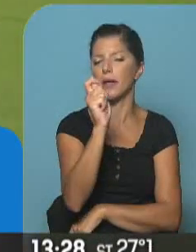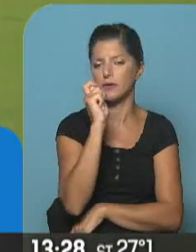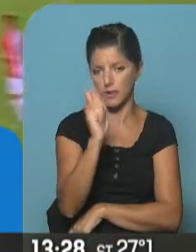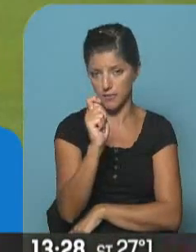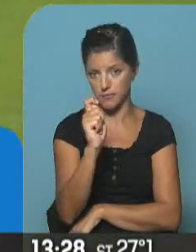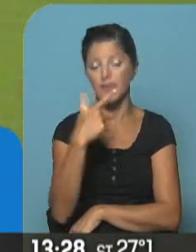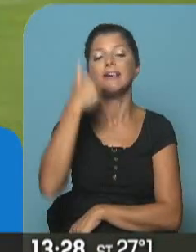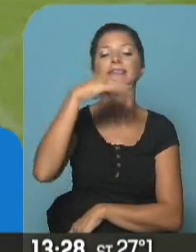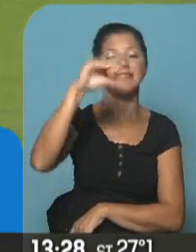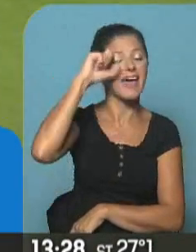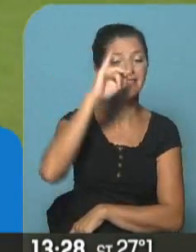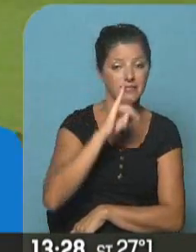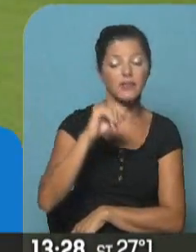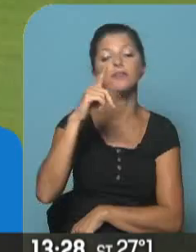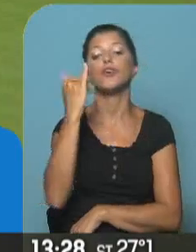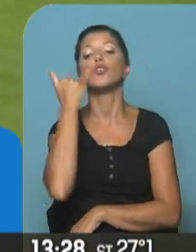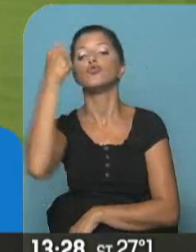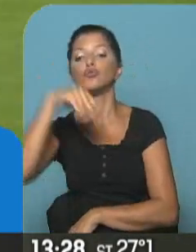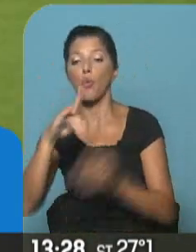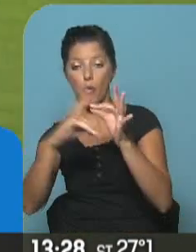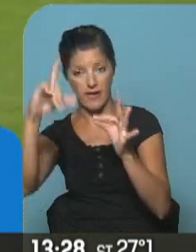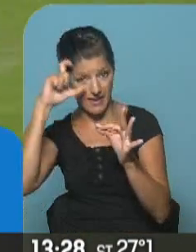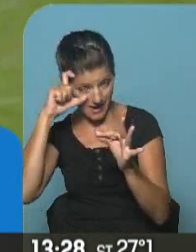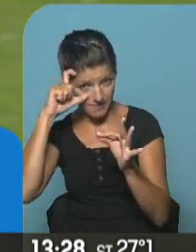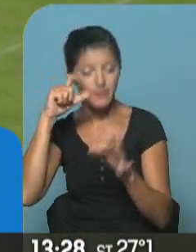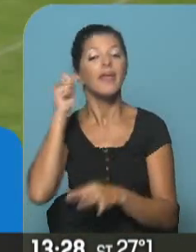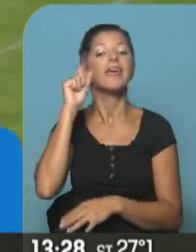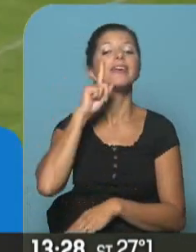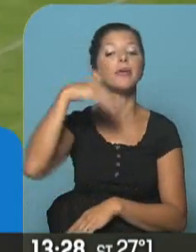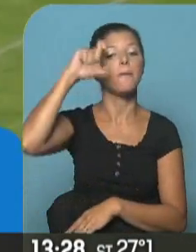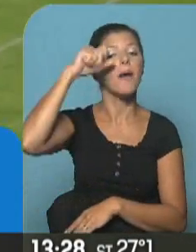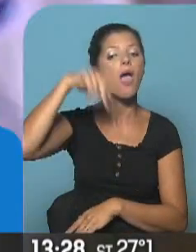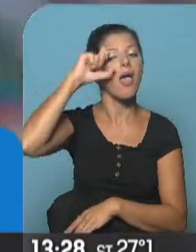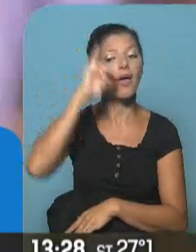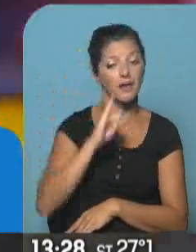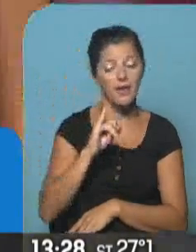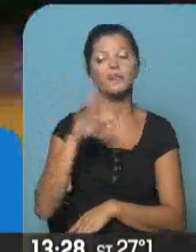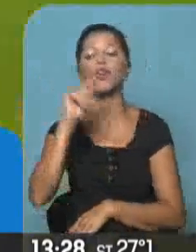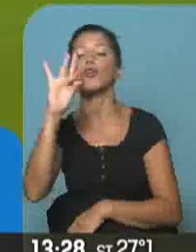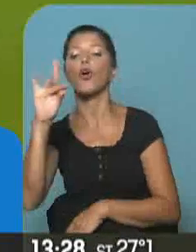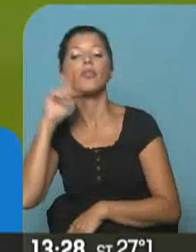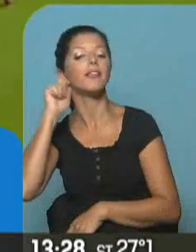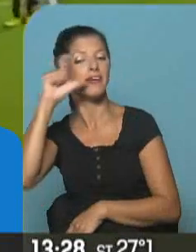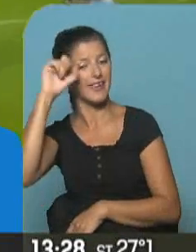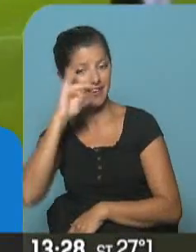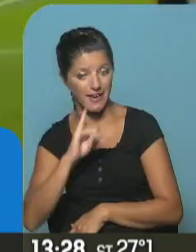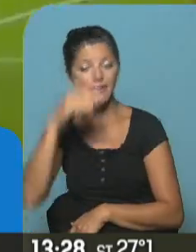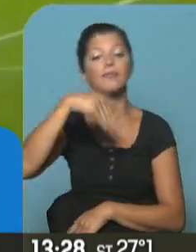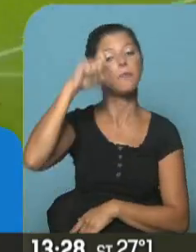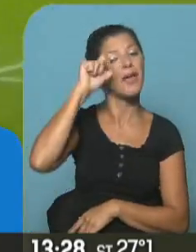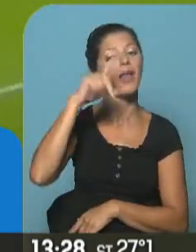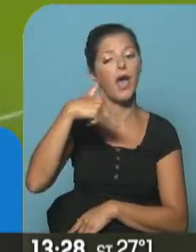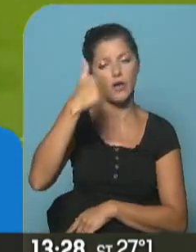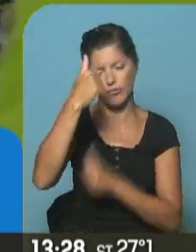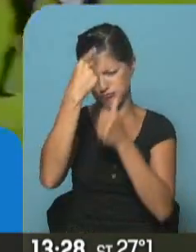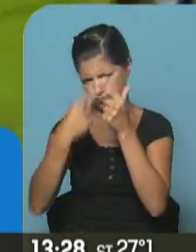Junque, Sánchez, Campi, Braña, Jiménez, Rodríguez, Ferney, Otero y Lucas Melano. Además,